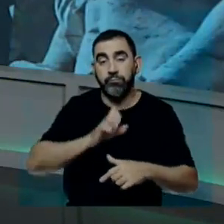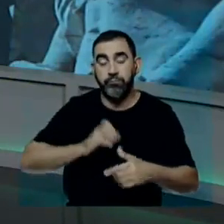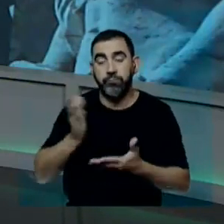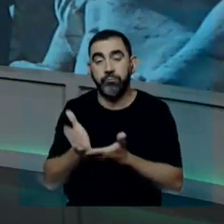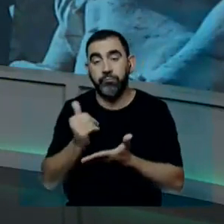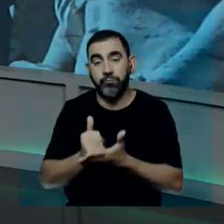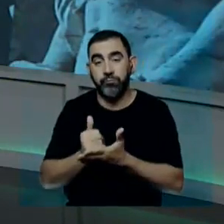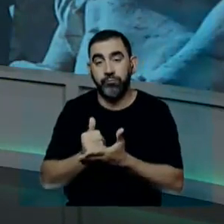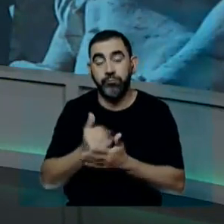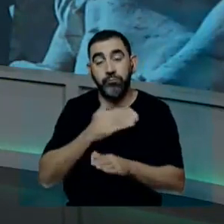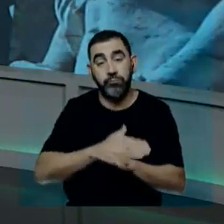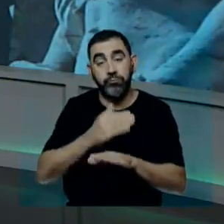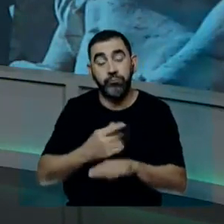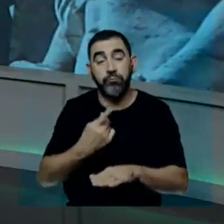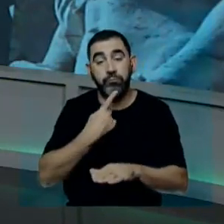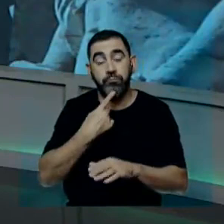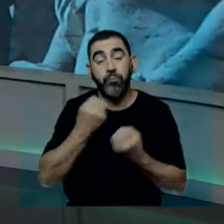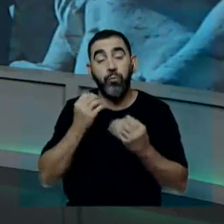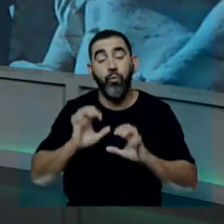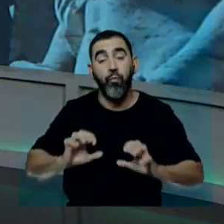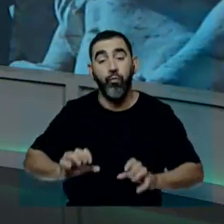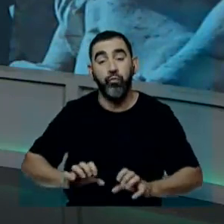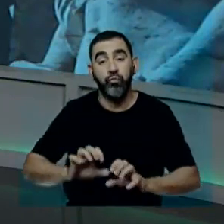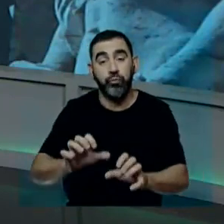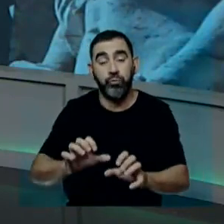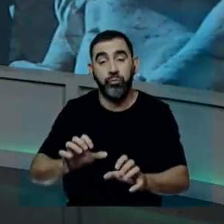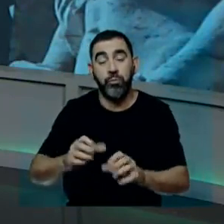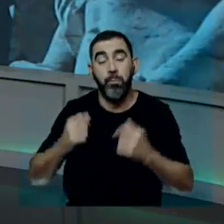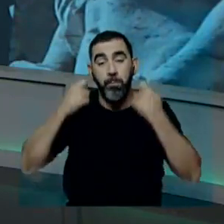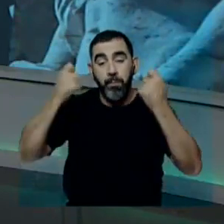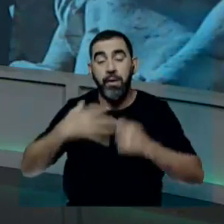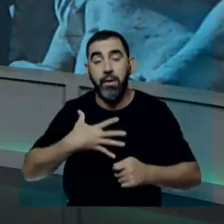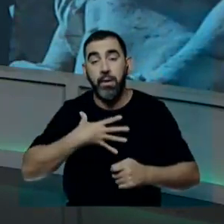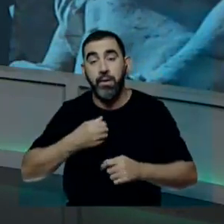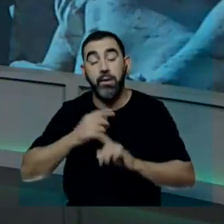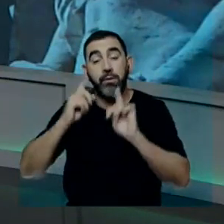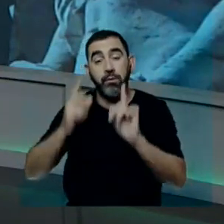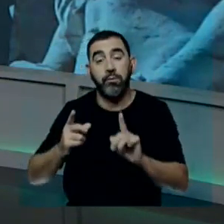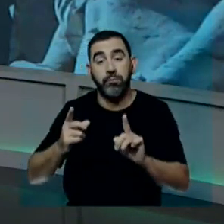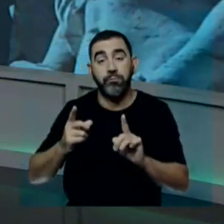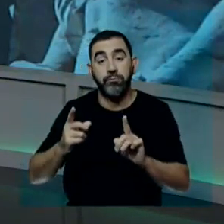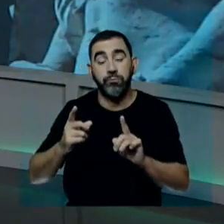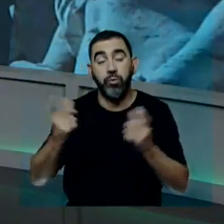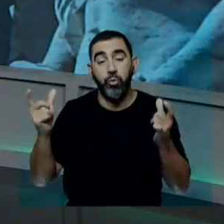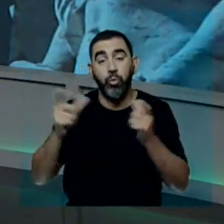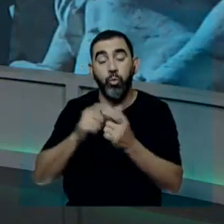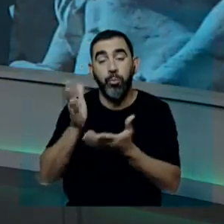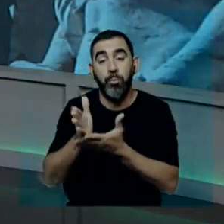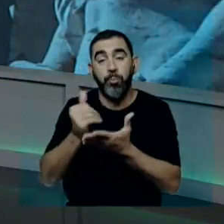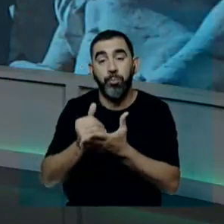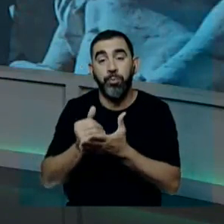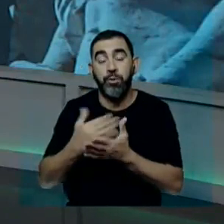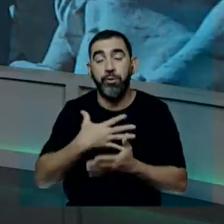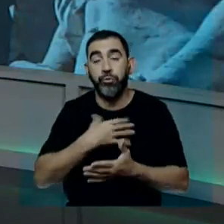Departamental y tuvo repercusión política, ya que el funcionario es militante blanco y además integra la Comisión Departamental del